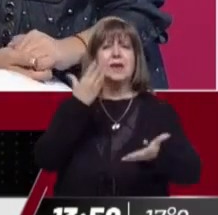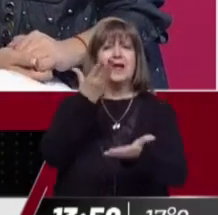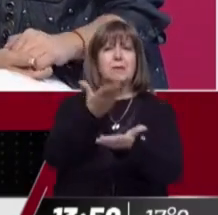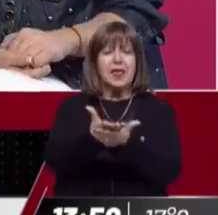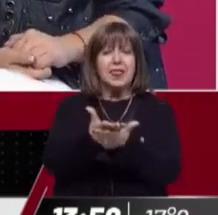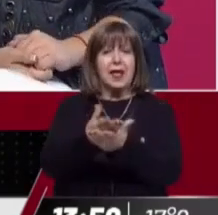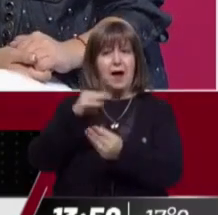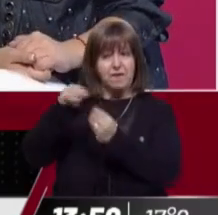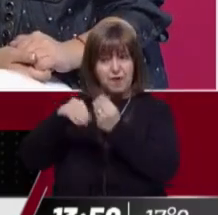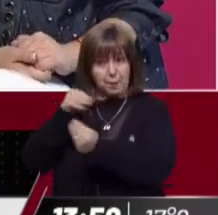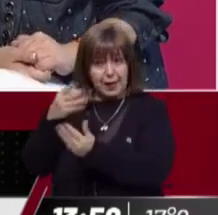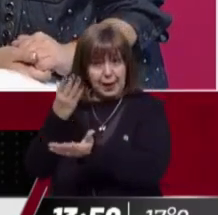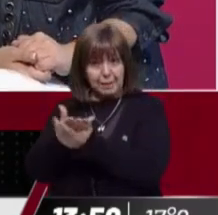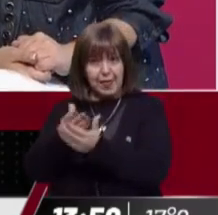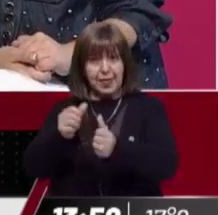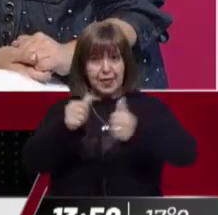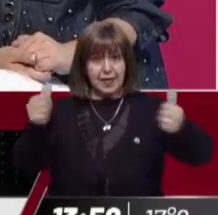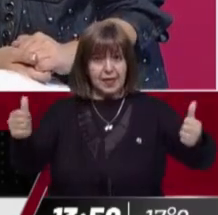mismos padres?